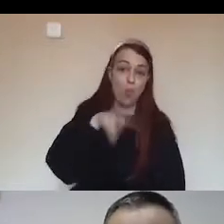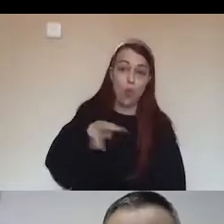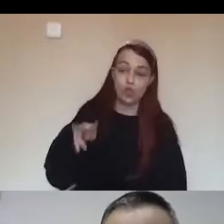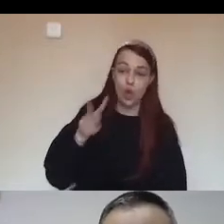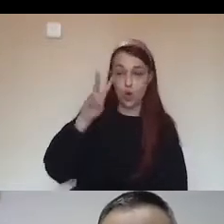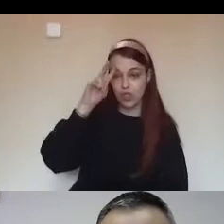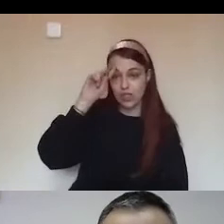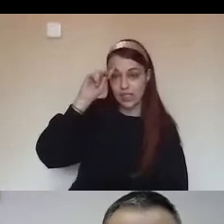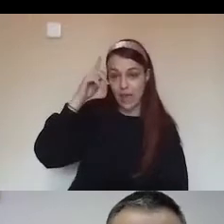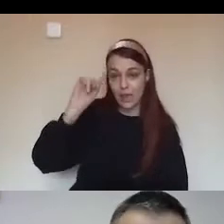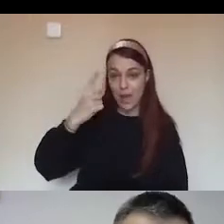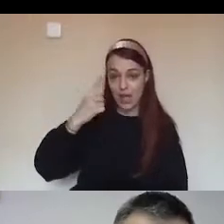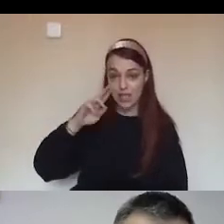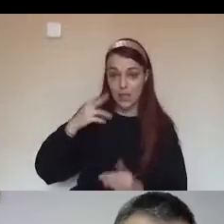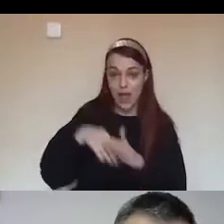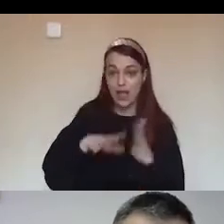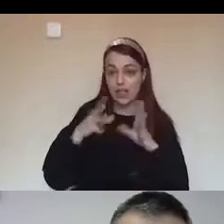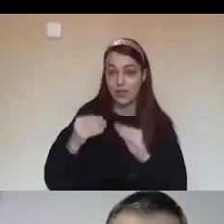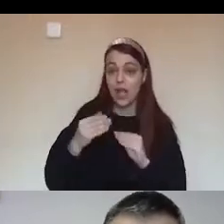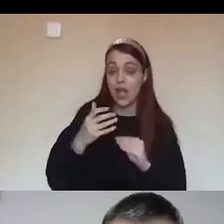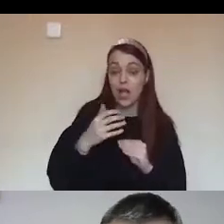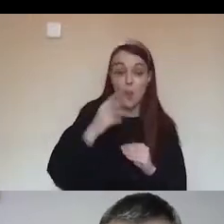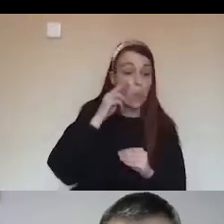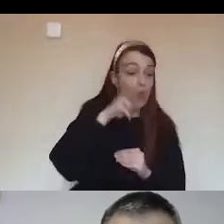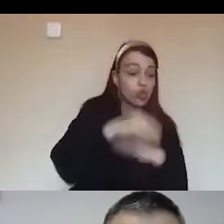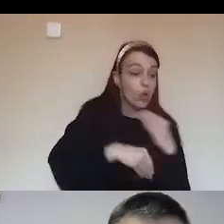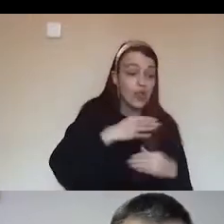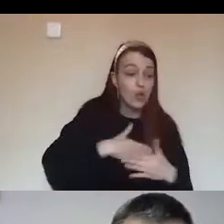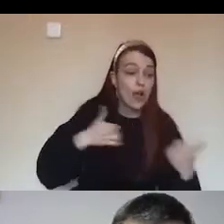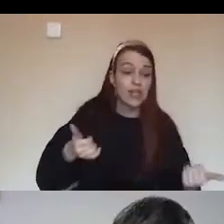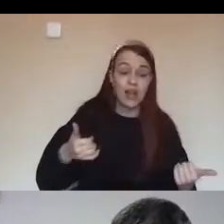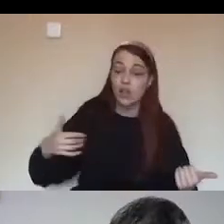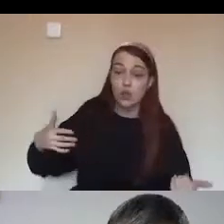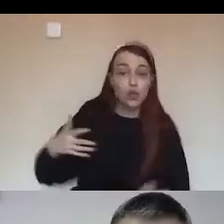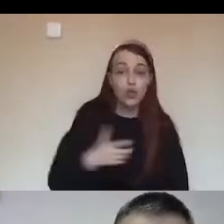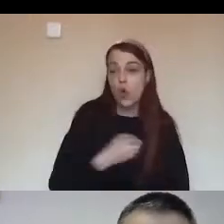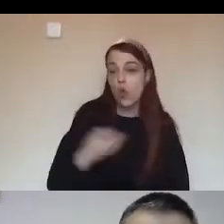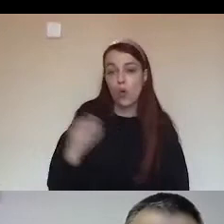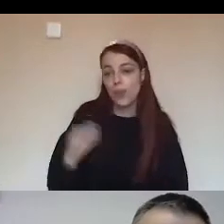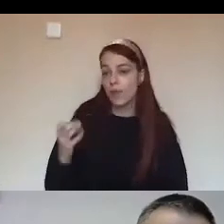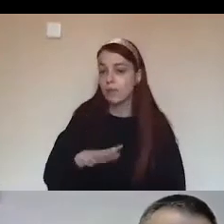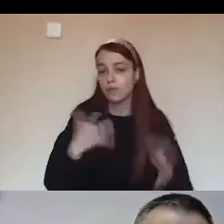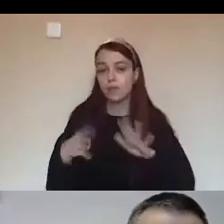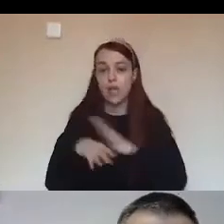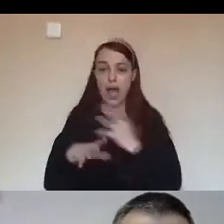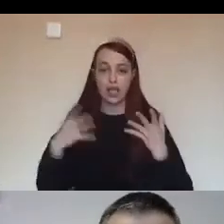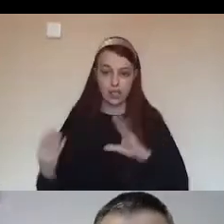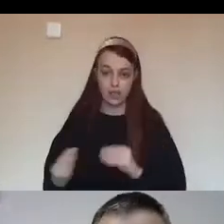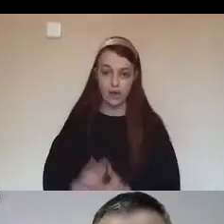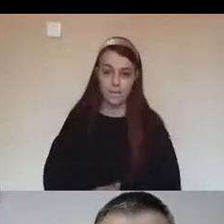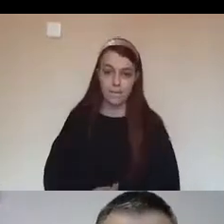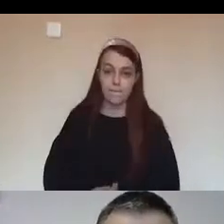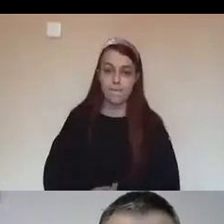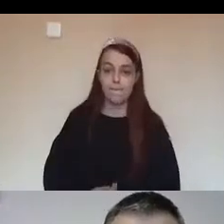y que se preocupa de que cualquier cosa que haga el museo, todo lo que haga el museo, a todos los niveles, sea accesible. En cuanto a